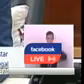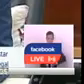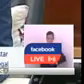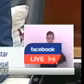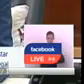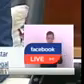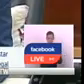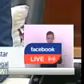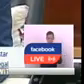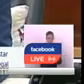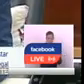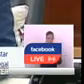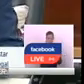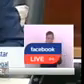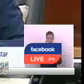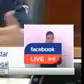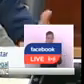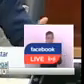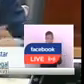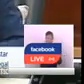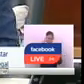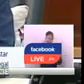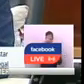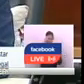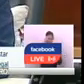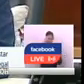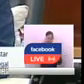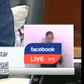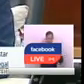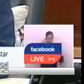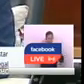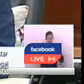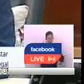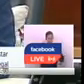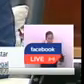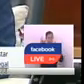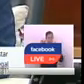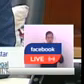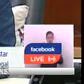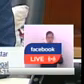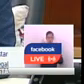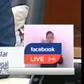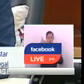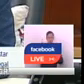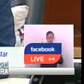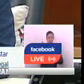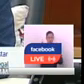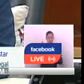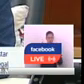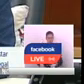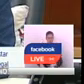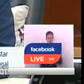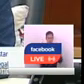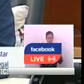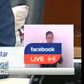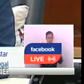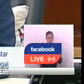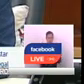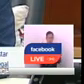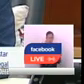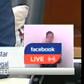los animalistas que han trabajado por lo largo o por muchos años con el rescate de